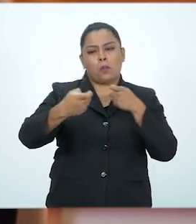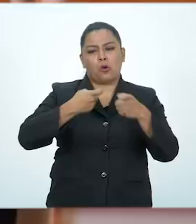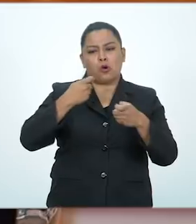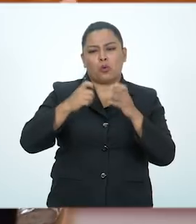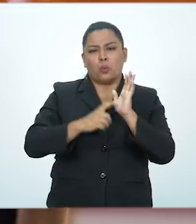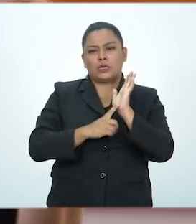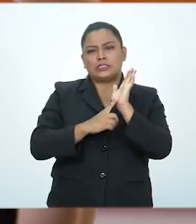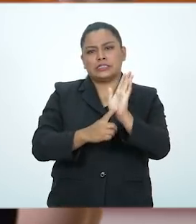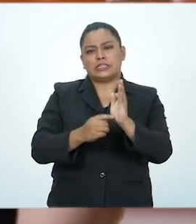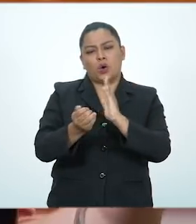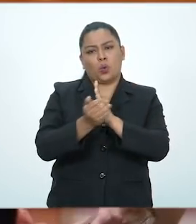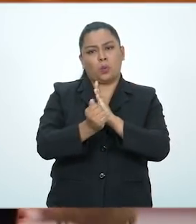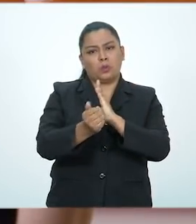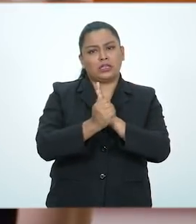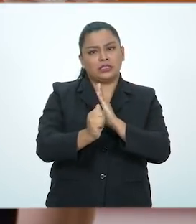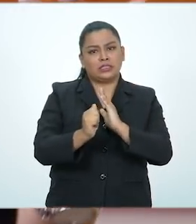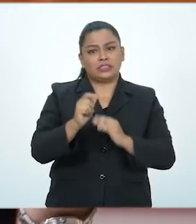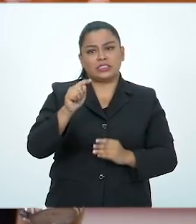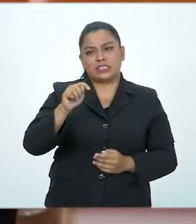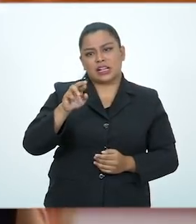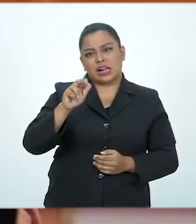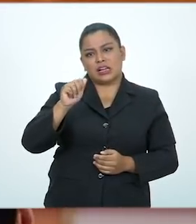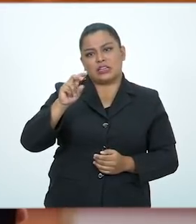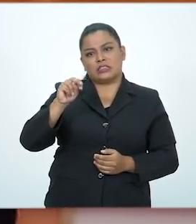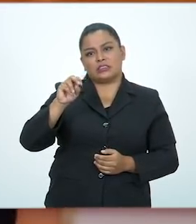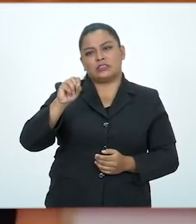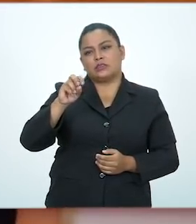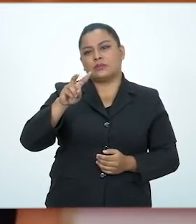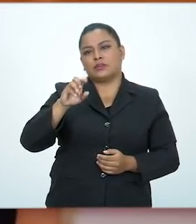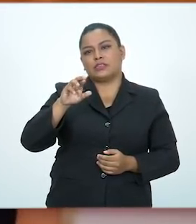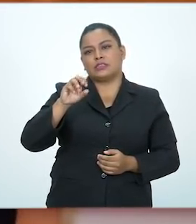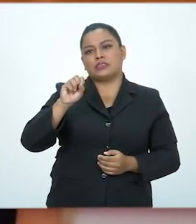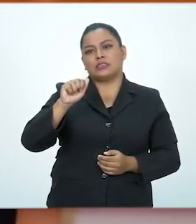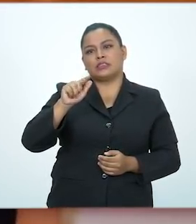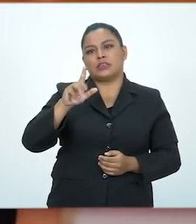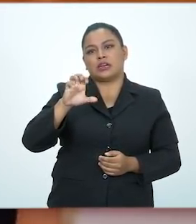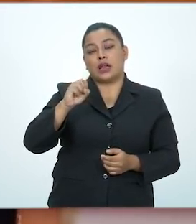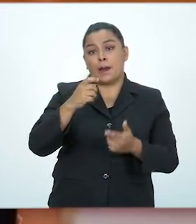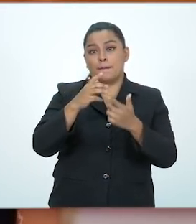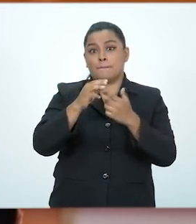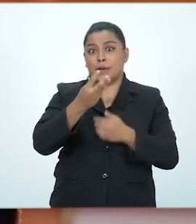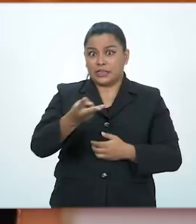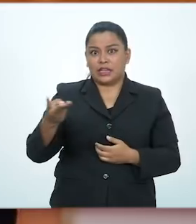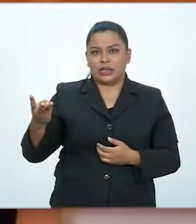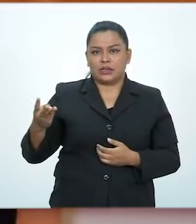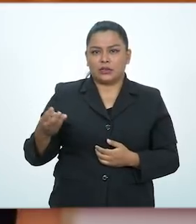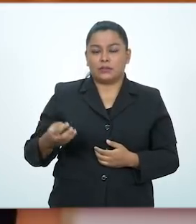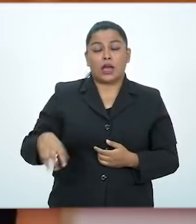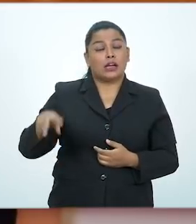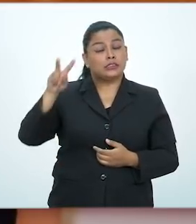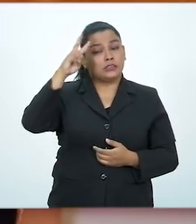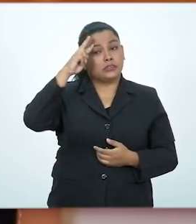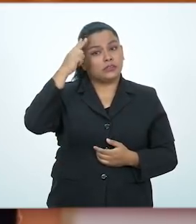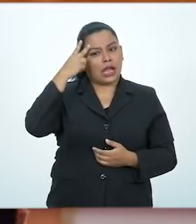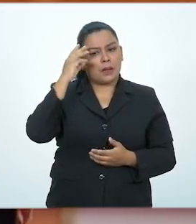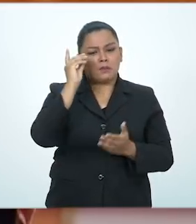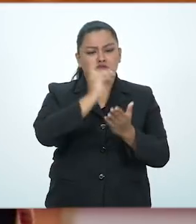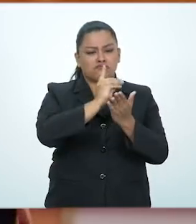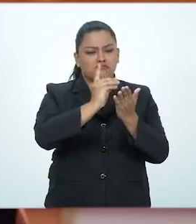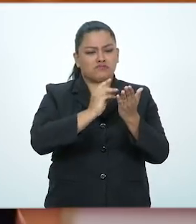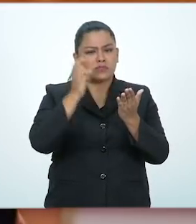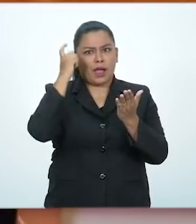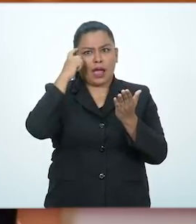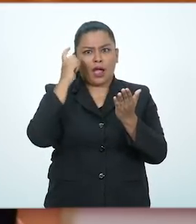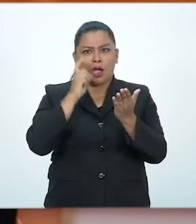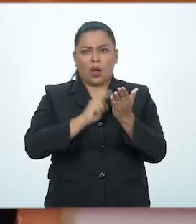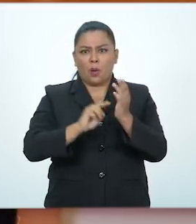nos presentan las competencias transversales de la asignatura. Entonces, para diseñar una prueba o para diseñar